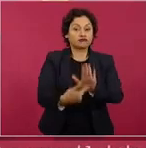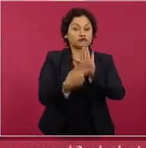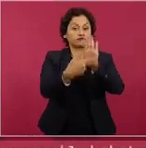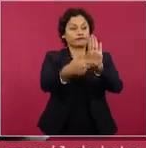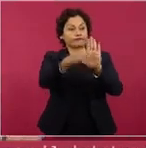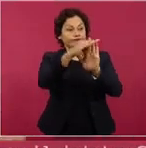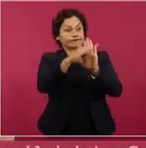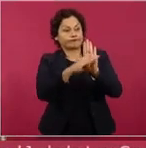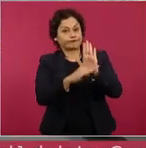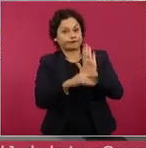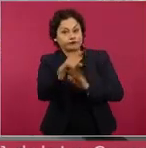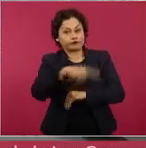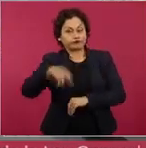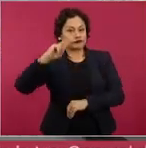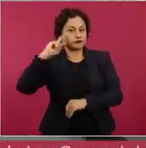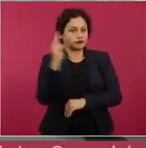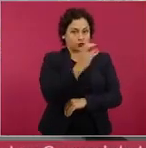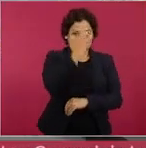que se conozca más,